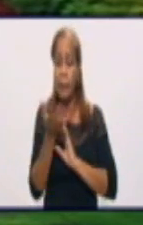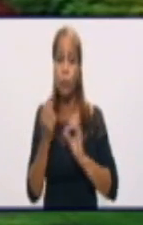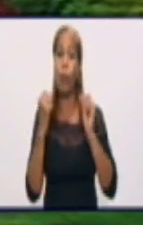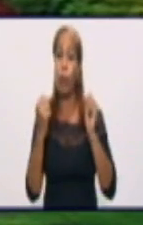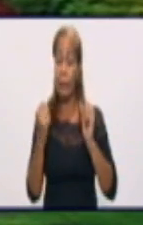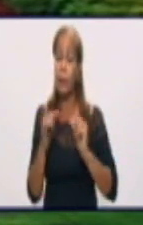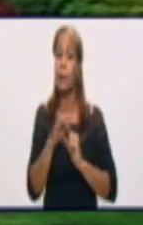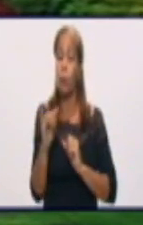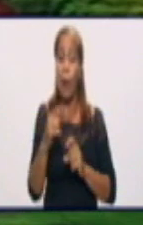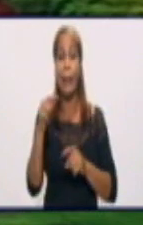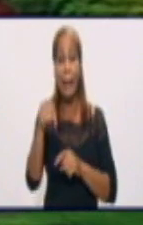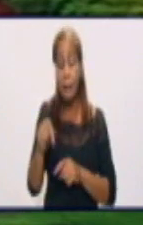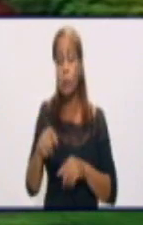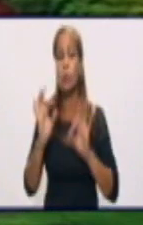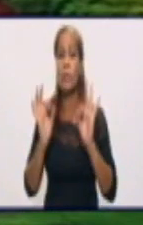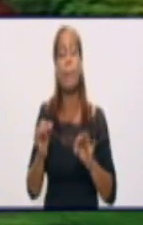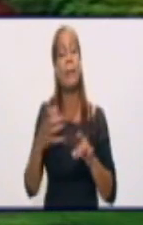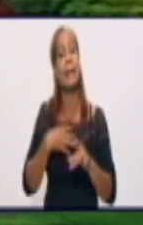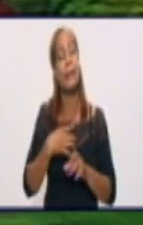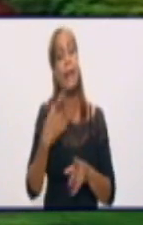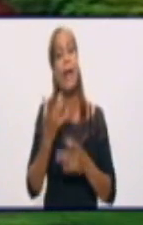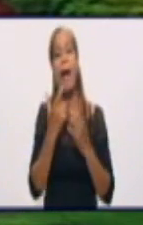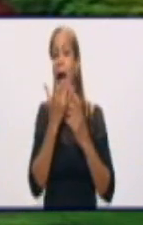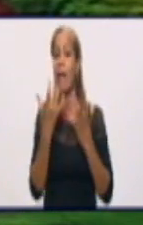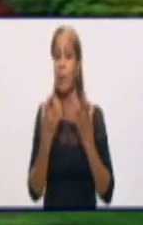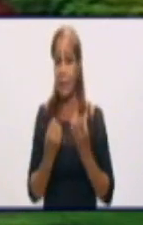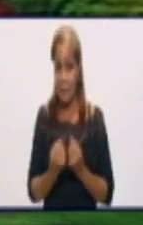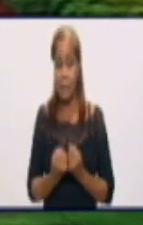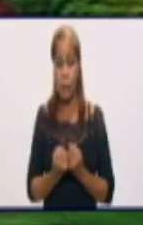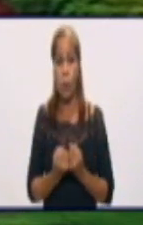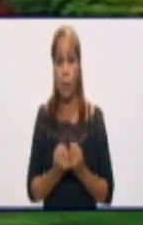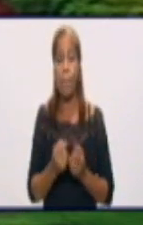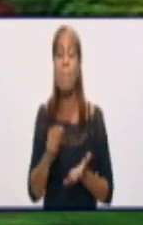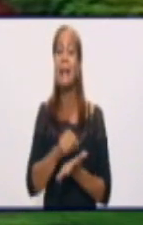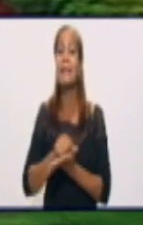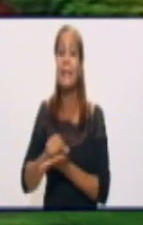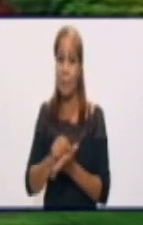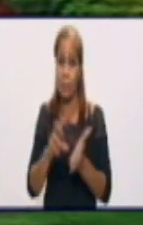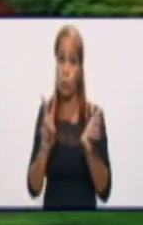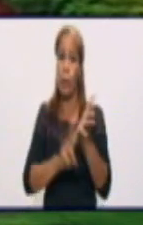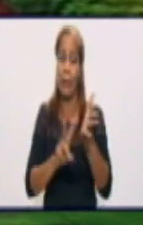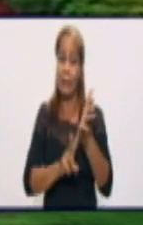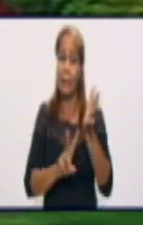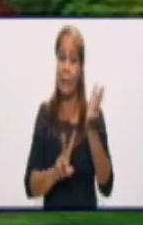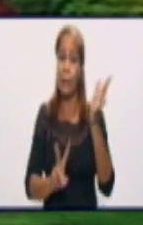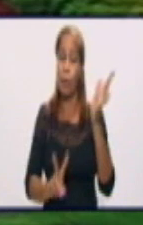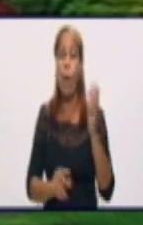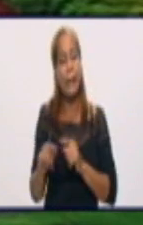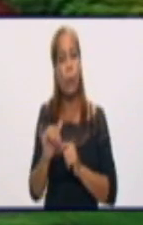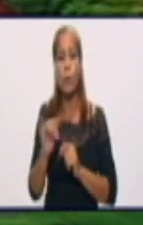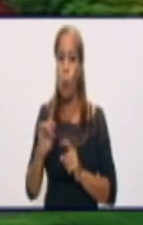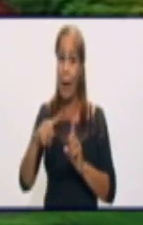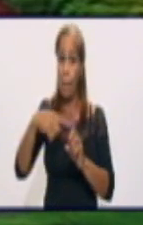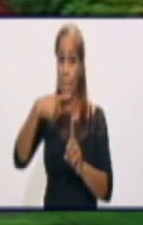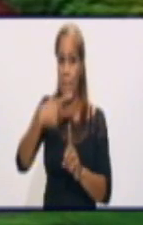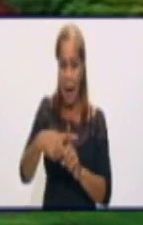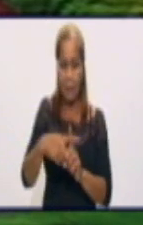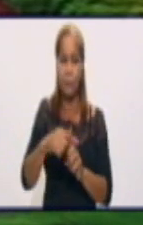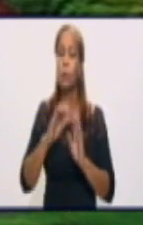afectaciones al servicio eléctrico pero se suman además las afectaciones relacionadas con la